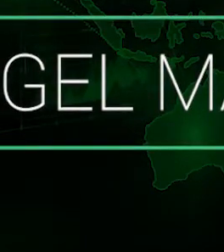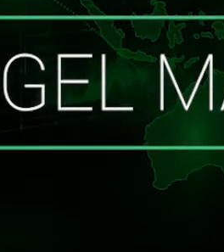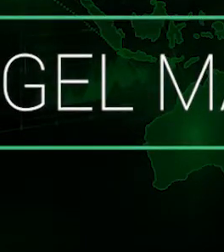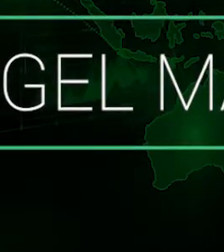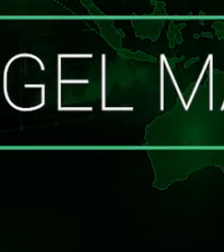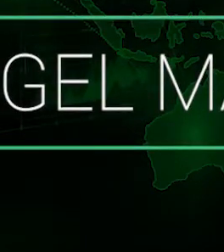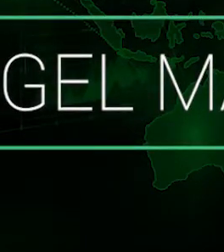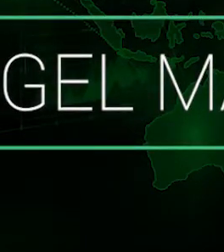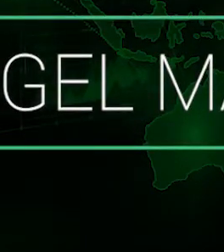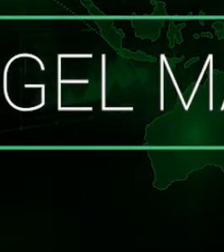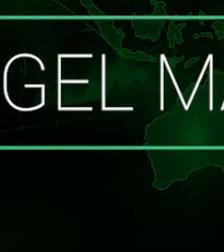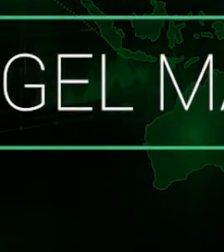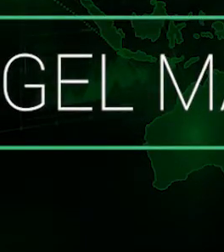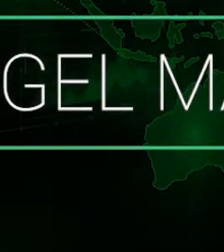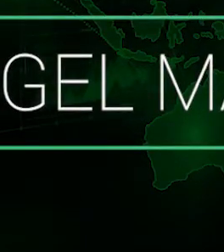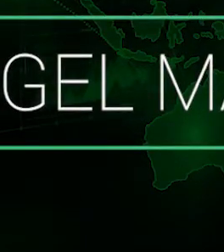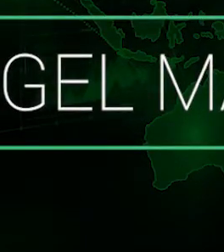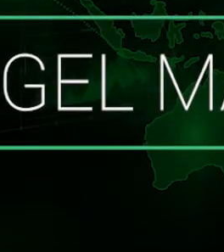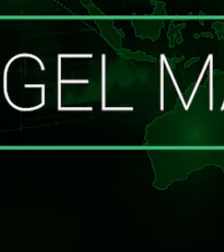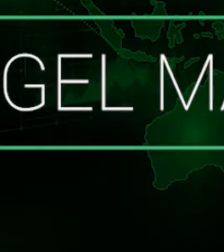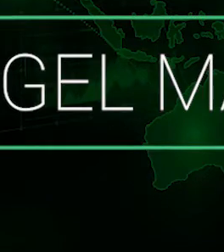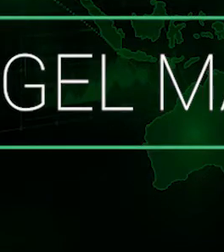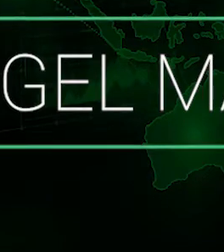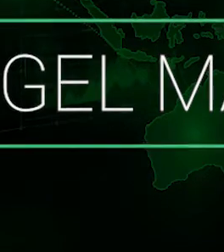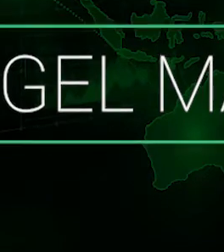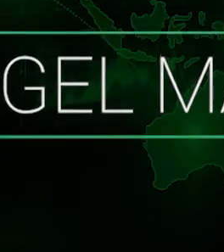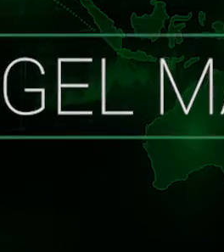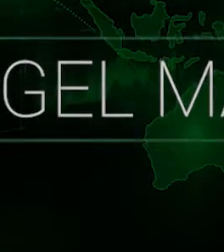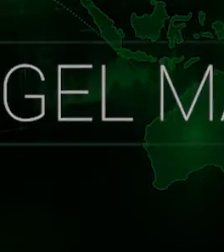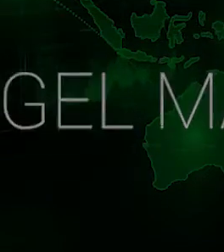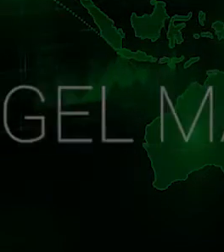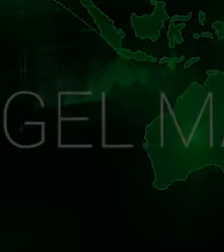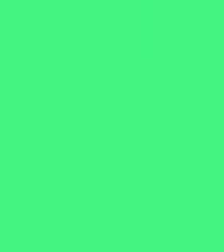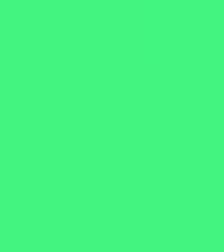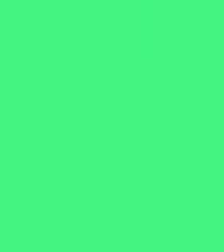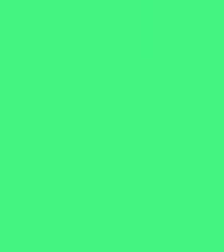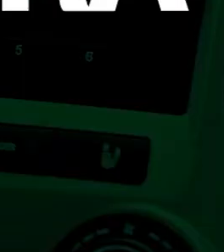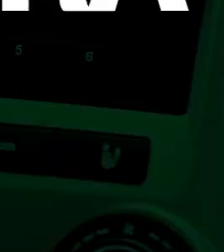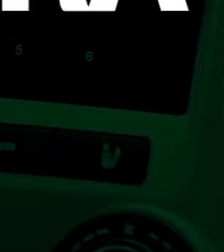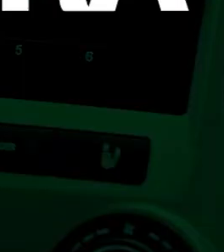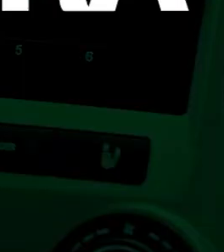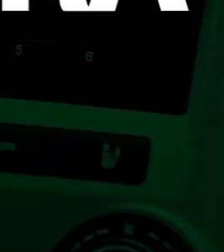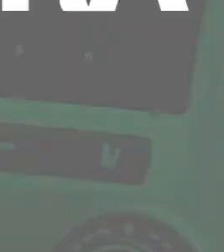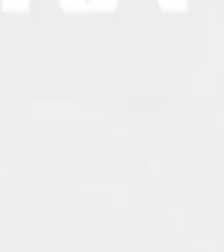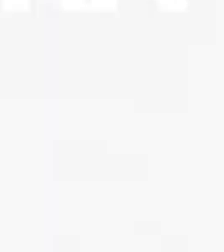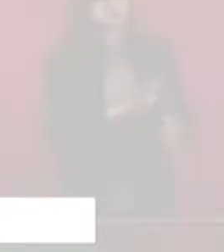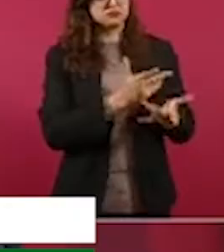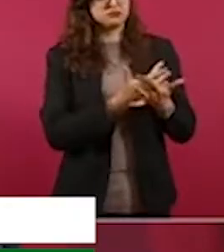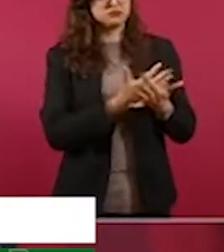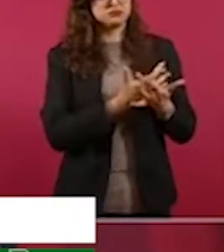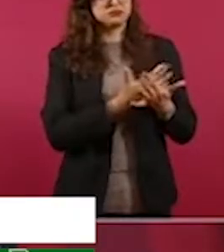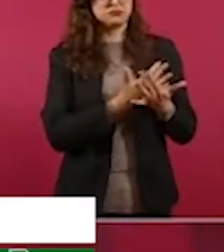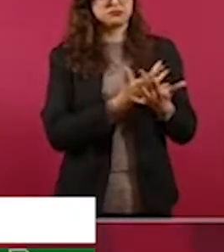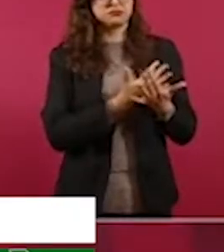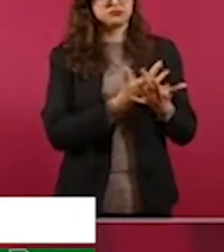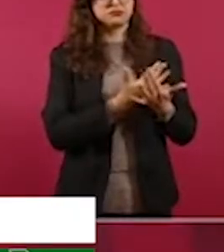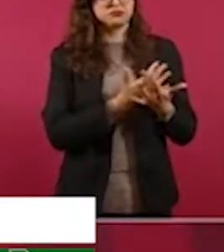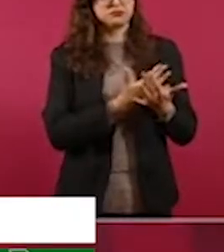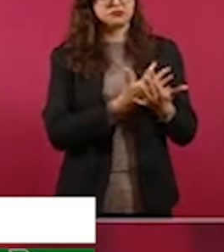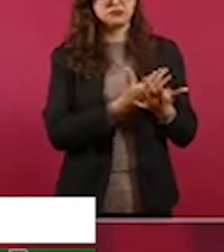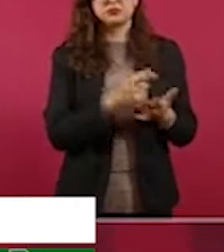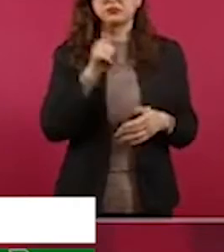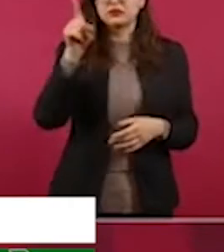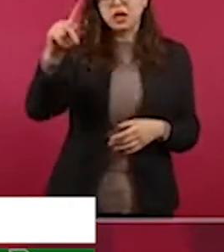Luis Ángel Marín. Quédese con nosotros, aquí están las noticias. La mañanera. Este martes,